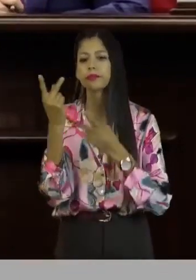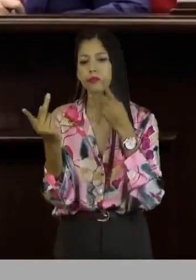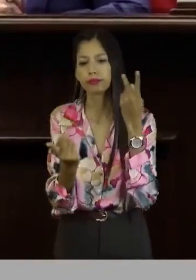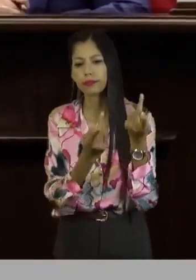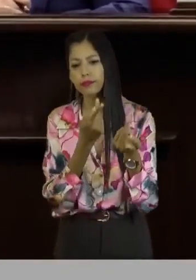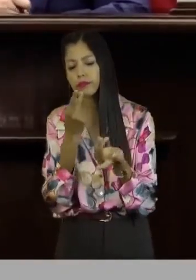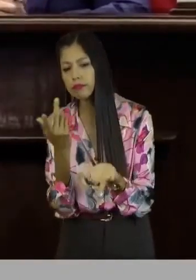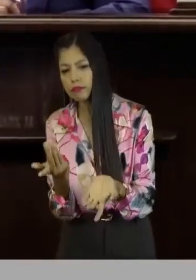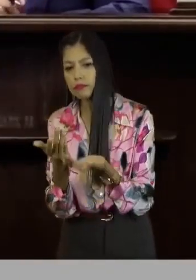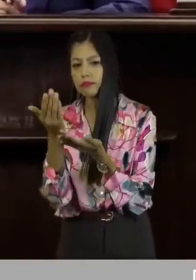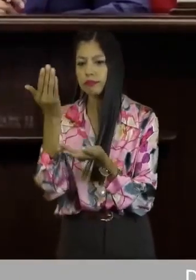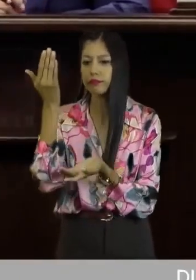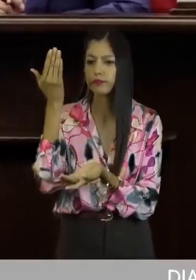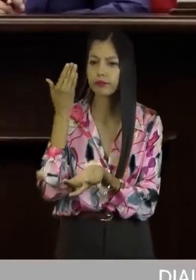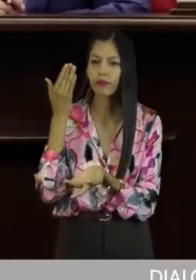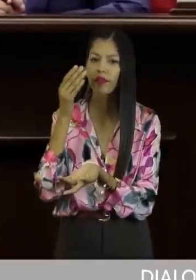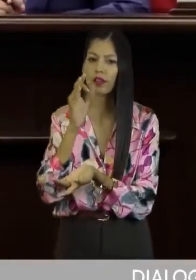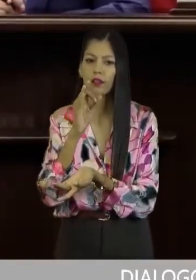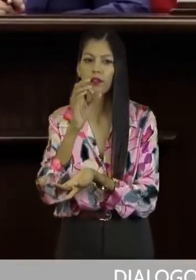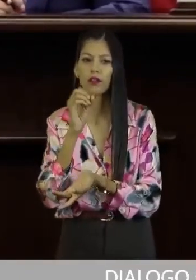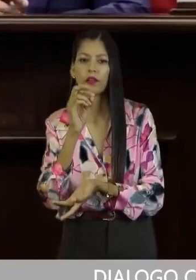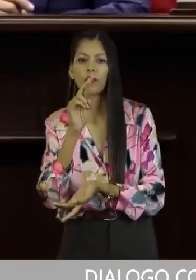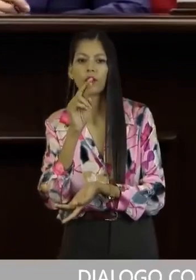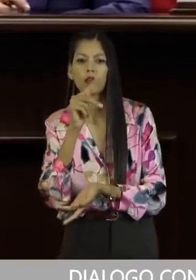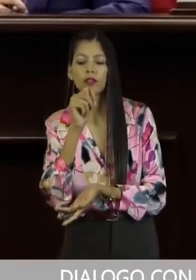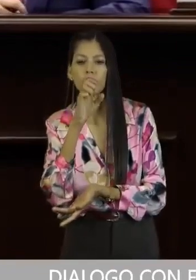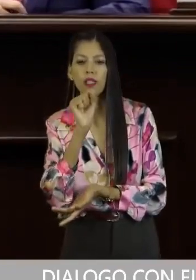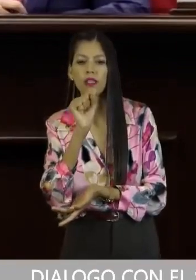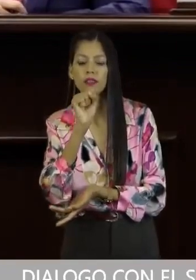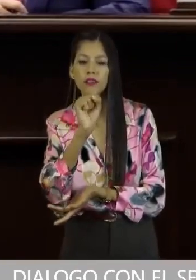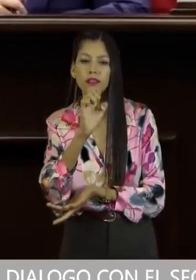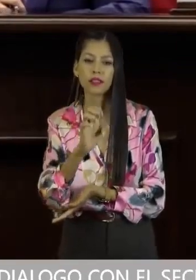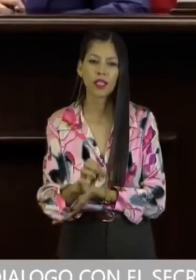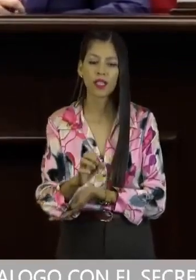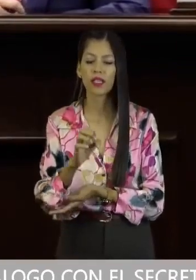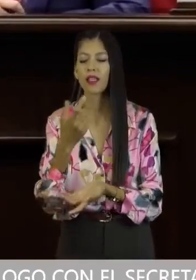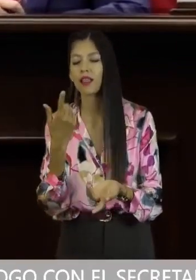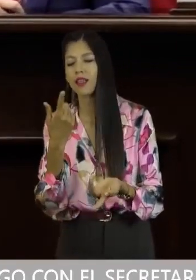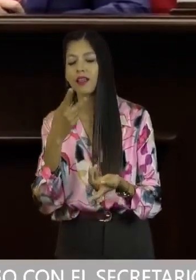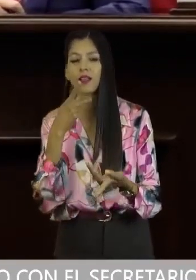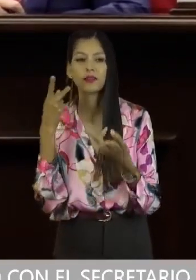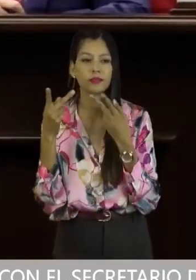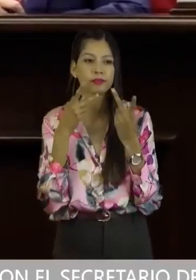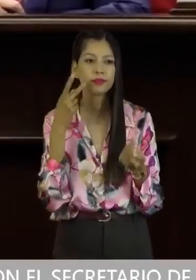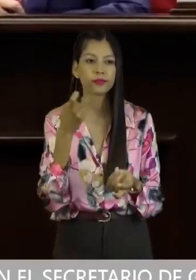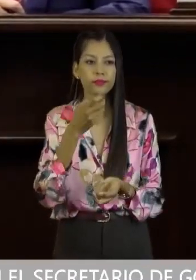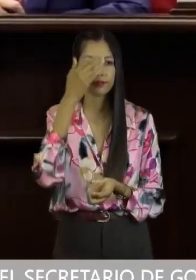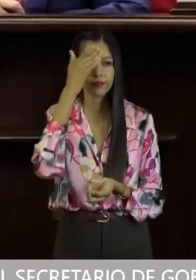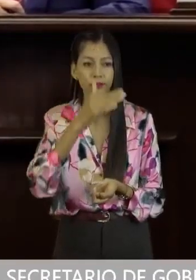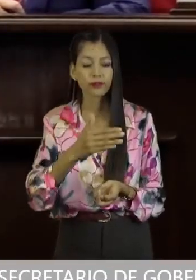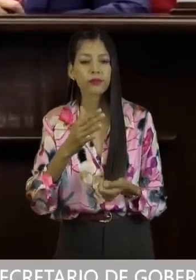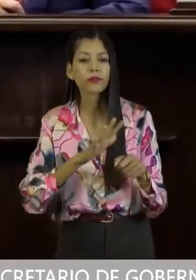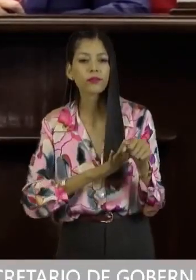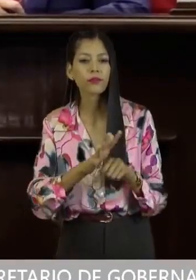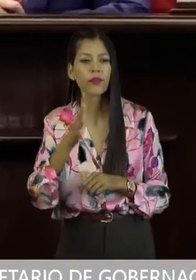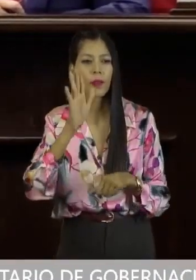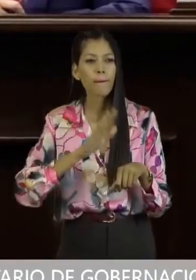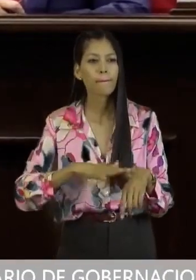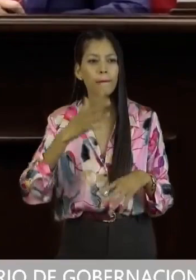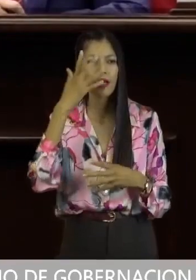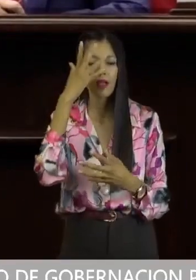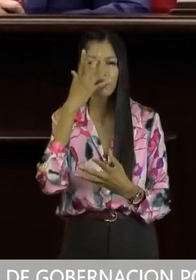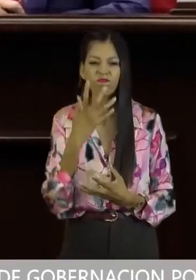que antes era el Fortasén y el Fortasemún y todo eso. ¿Saben qué es lo más triste